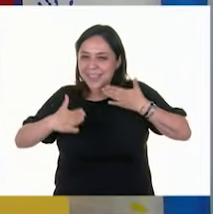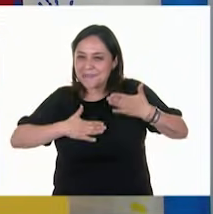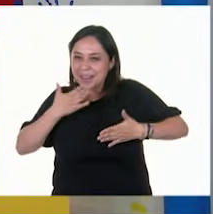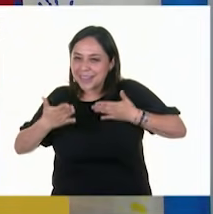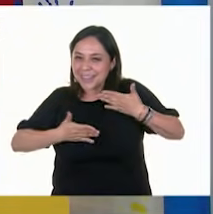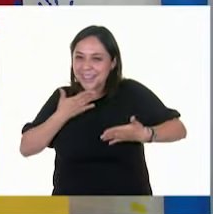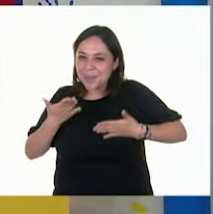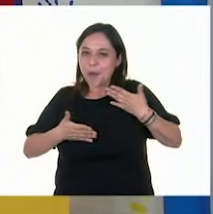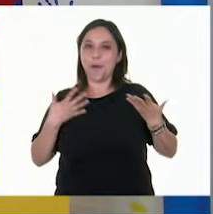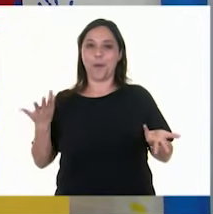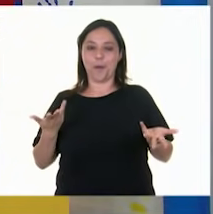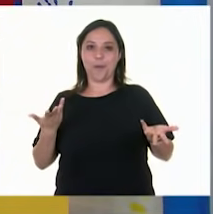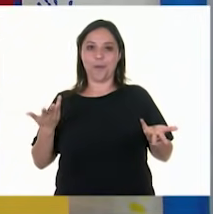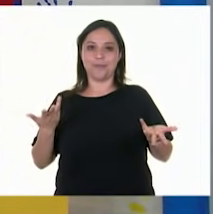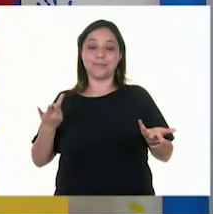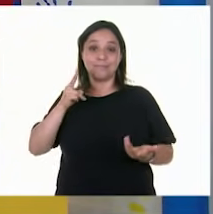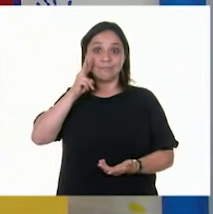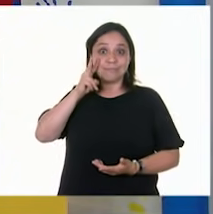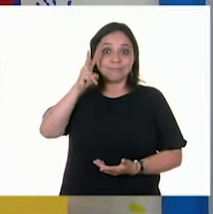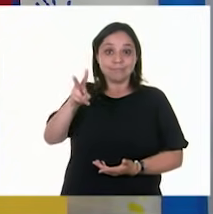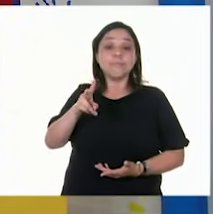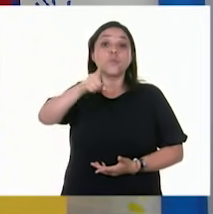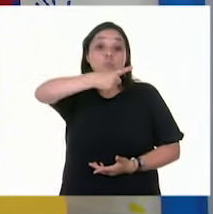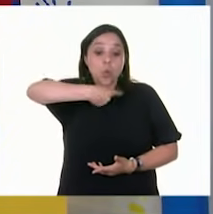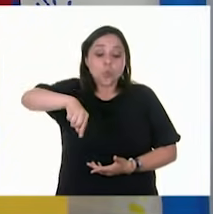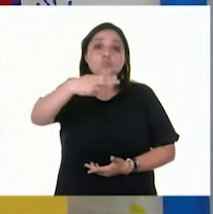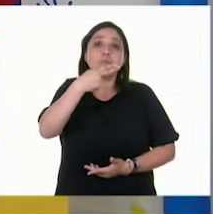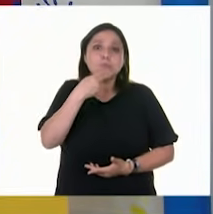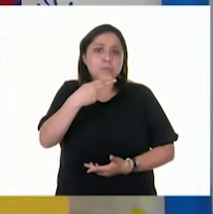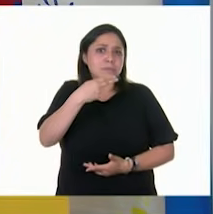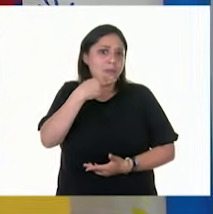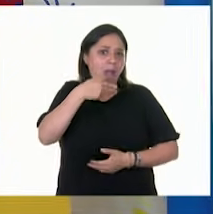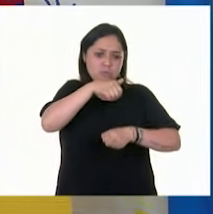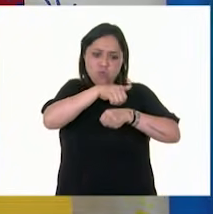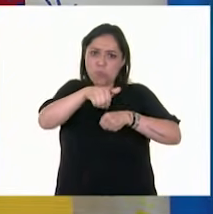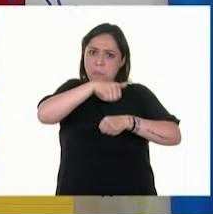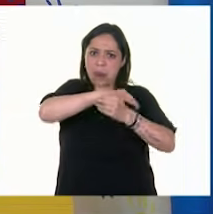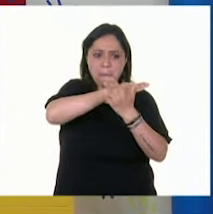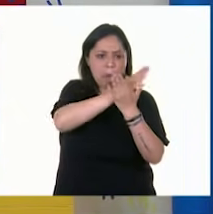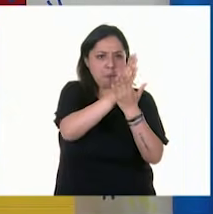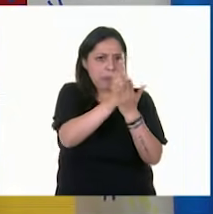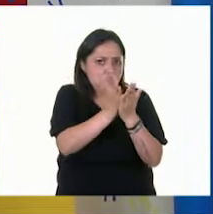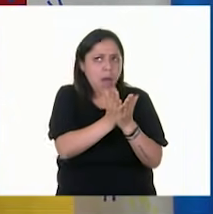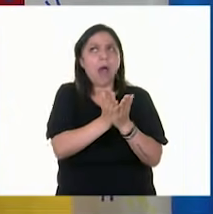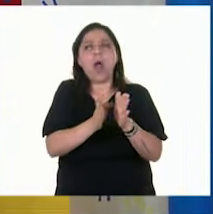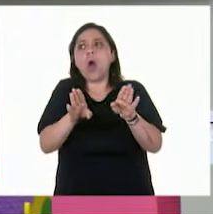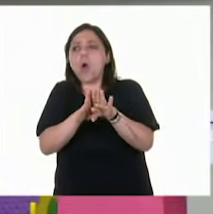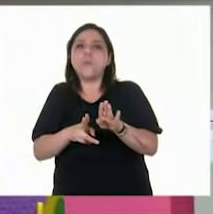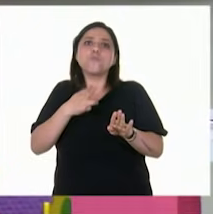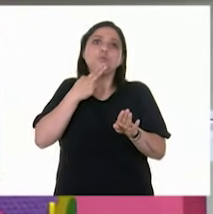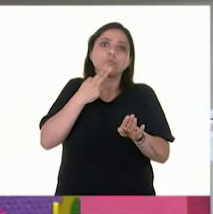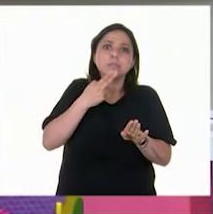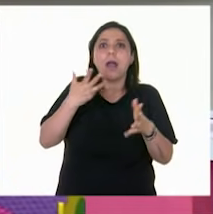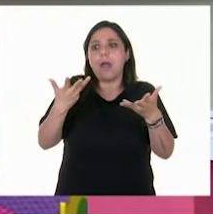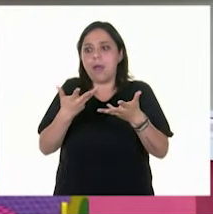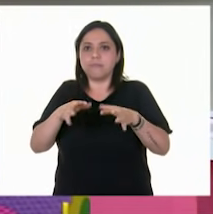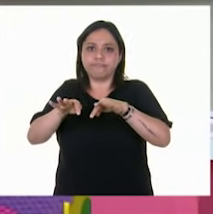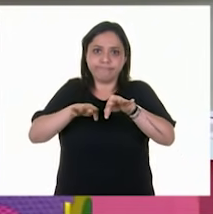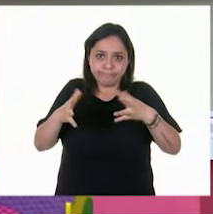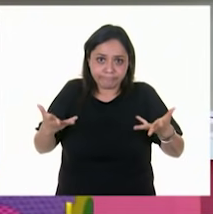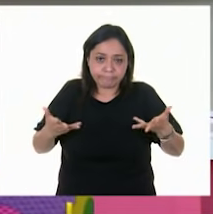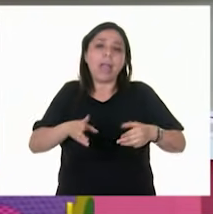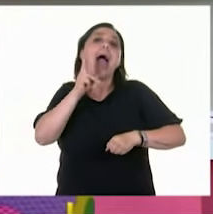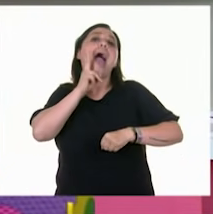les pareció? Muy bien. ¿Ya vieron cómo podemos estar utilizando todas las fracciones y cómo trabajar con ellas? Uh-huh. Muy bien. Uh-huh. Vamos a ver,